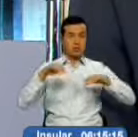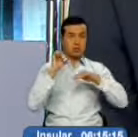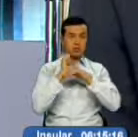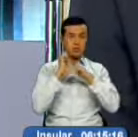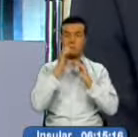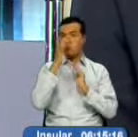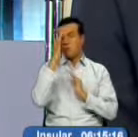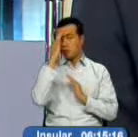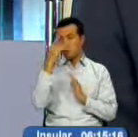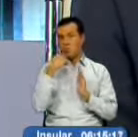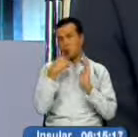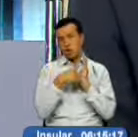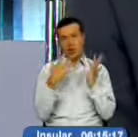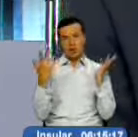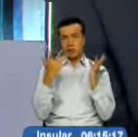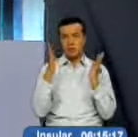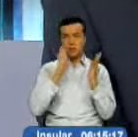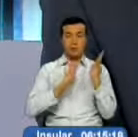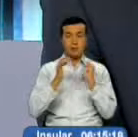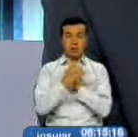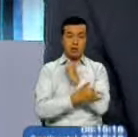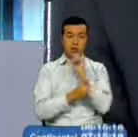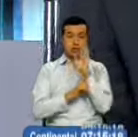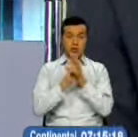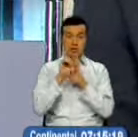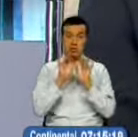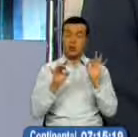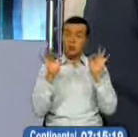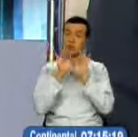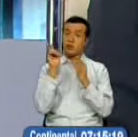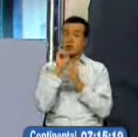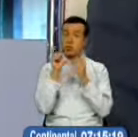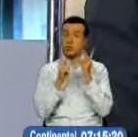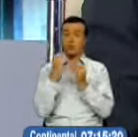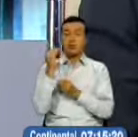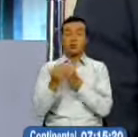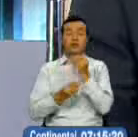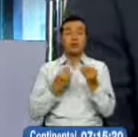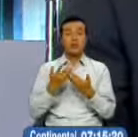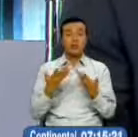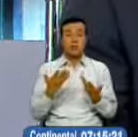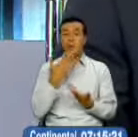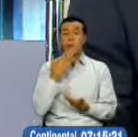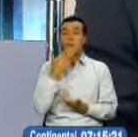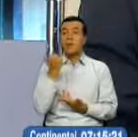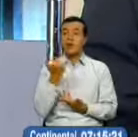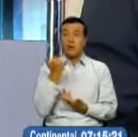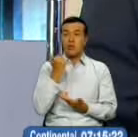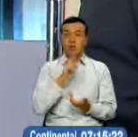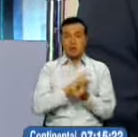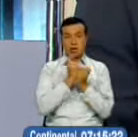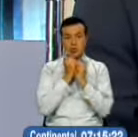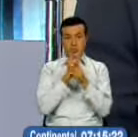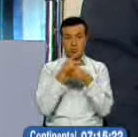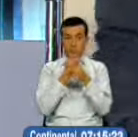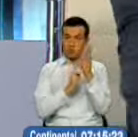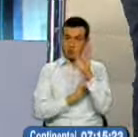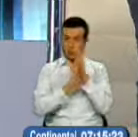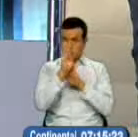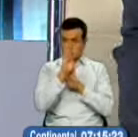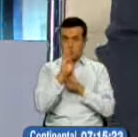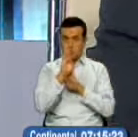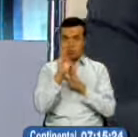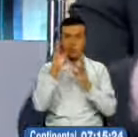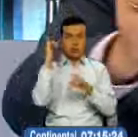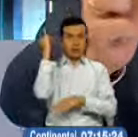Porque, por ejemplo, si queremos ser un país desarrollado, tenemos que entrar a mejorar ese cambio de la matriz productiva, es decir, el